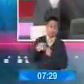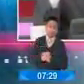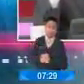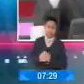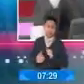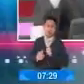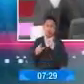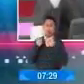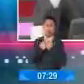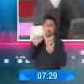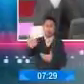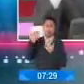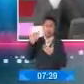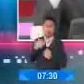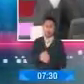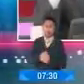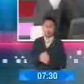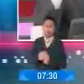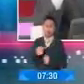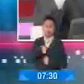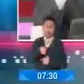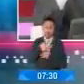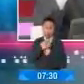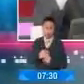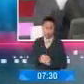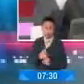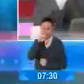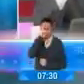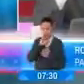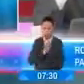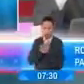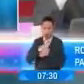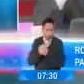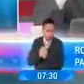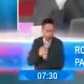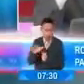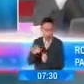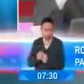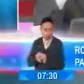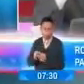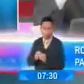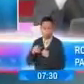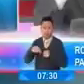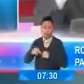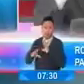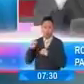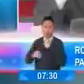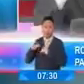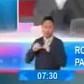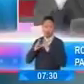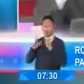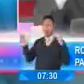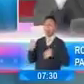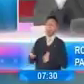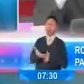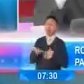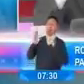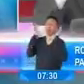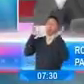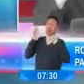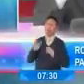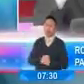otros sectores políticos a los que les soy incómoda lo utilizan, ¿no? Y lo utilizan y agarran eso y lo maximizan y se convierte en algo